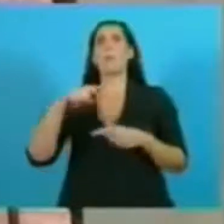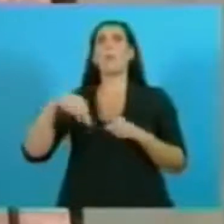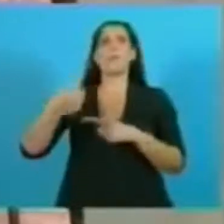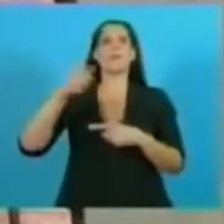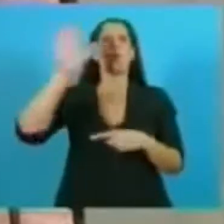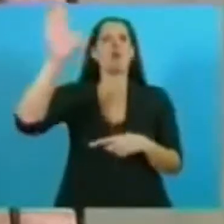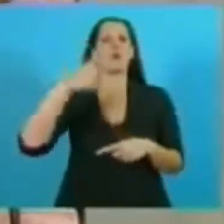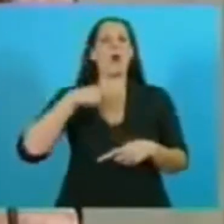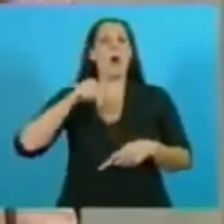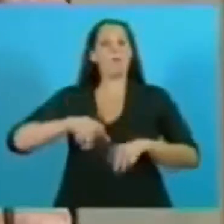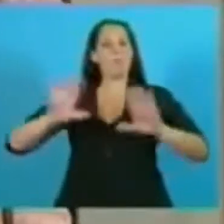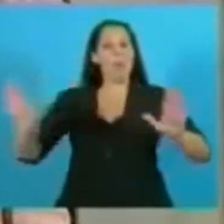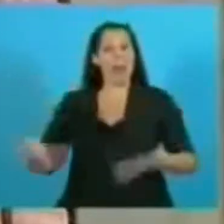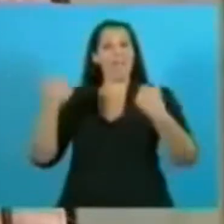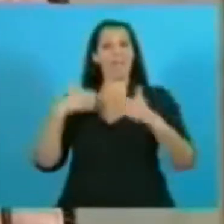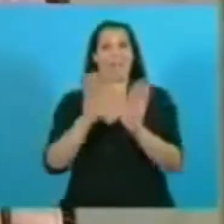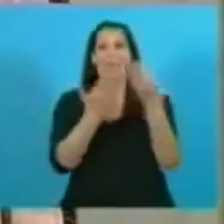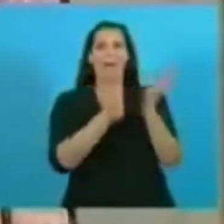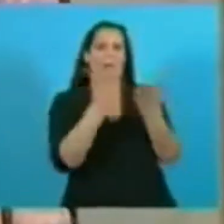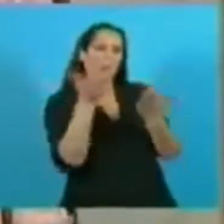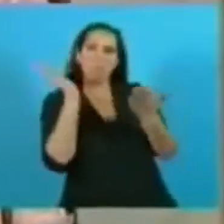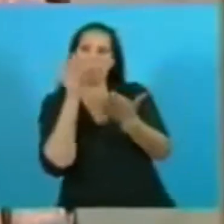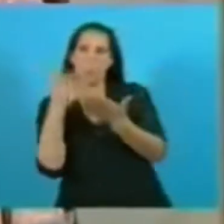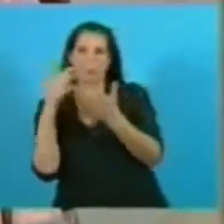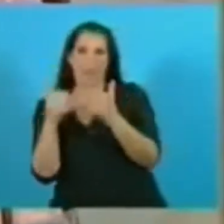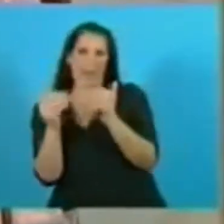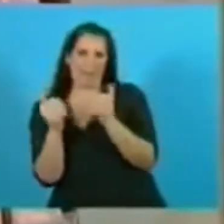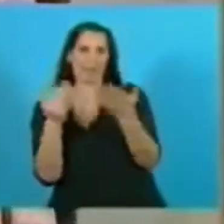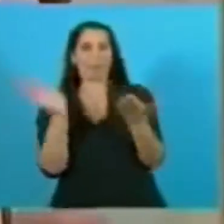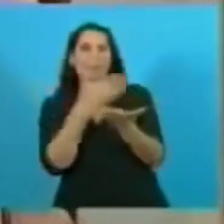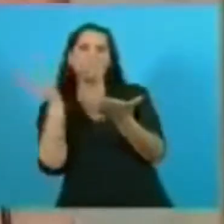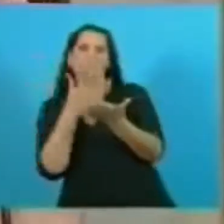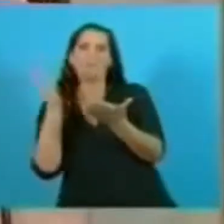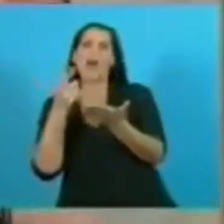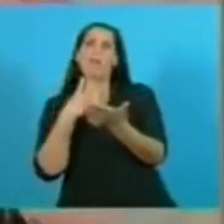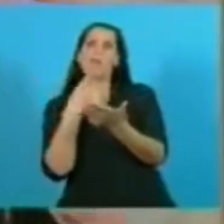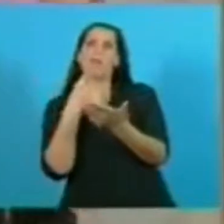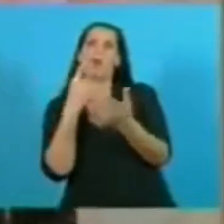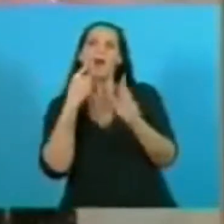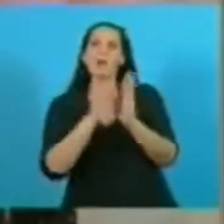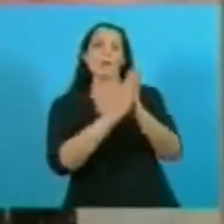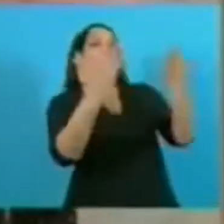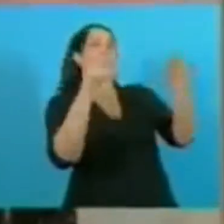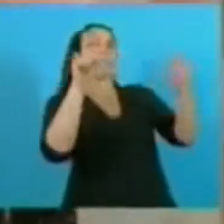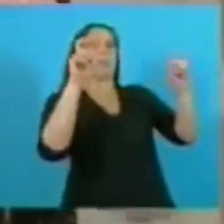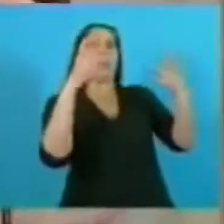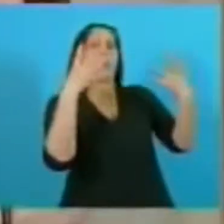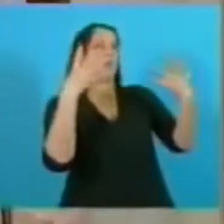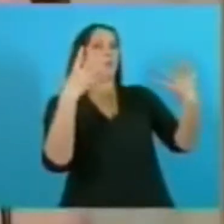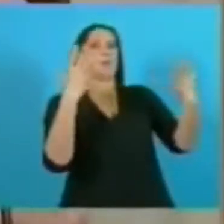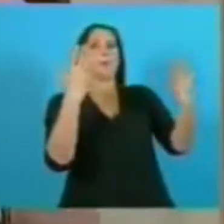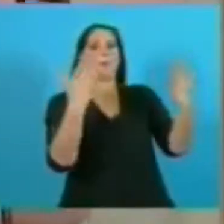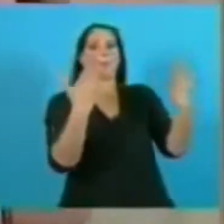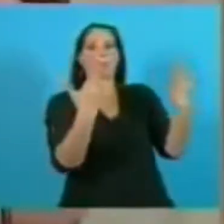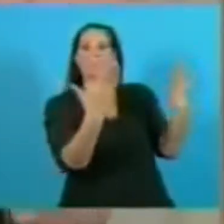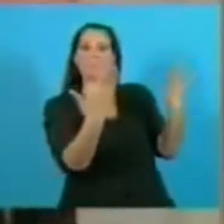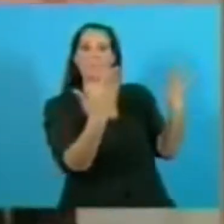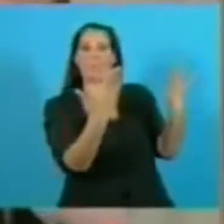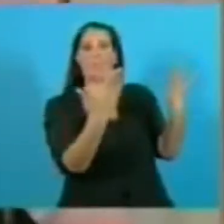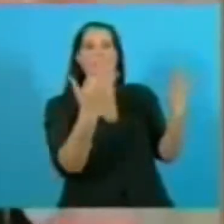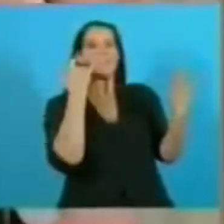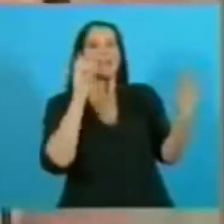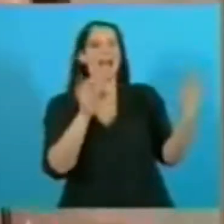Hoy me levanté y leí rápidamente cuando tenía tiempo. A ver, los titulares. Yo cuando ya leo el titular, veo la página de cada diario, ya